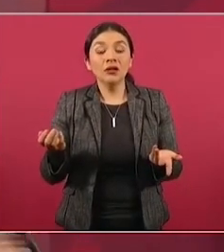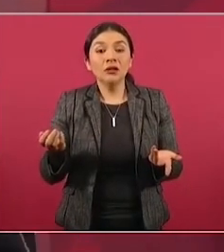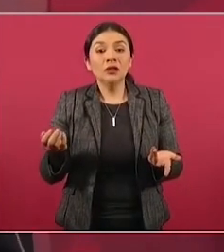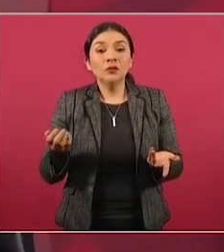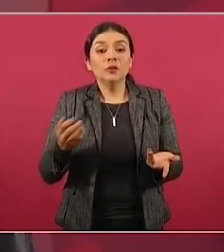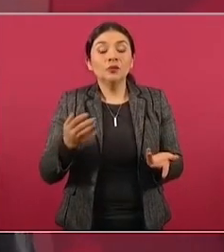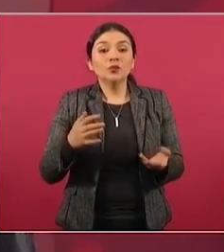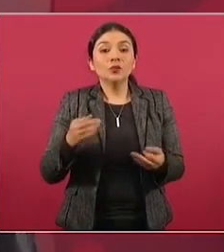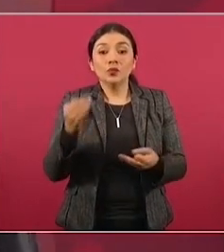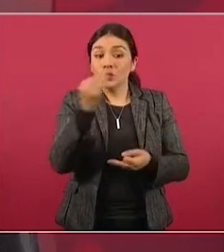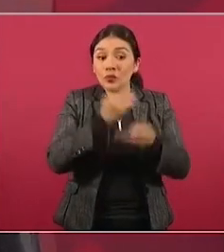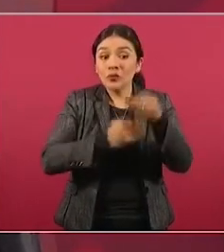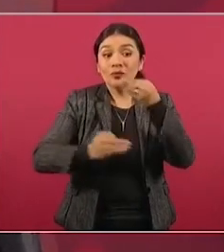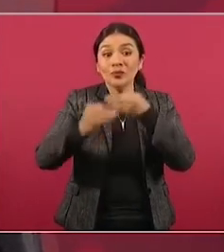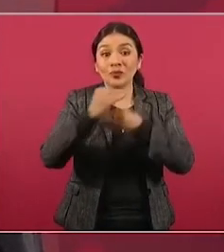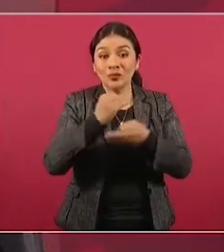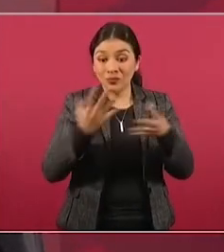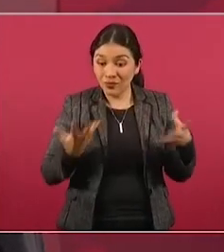pluralidad,